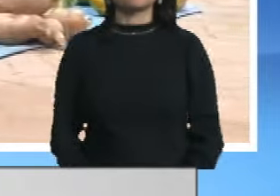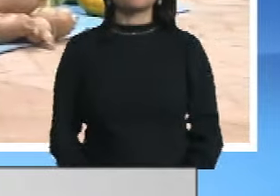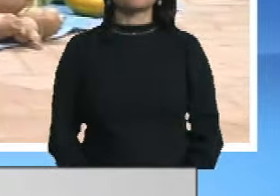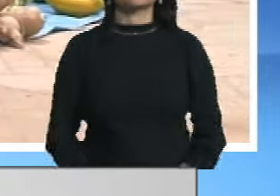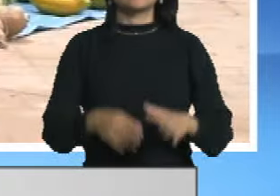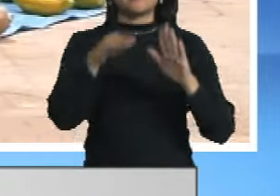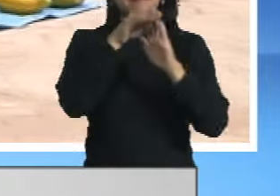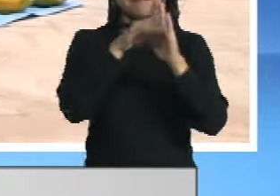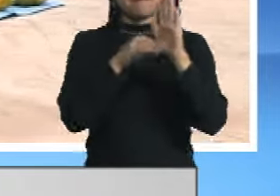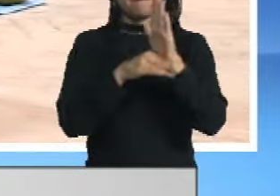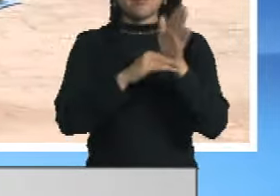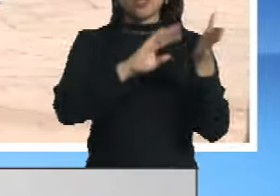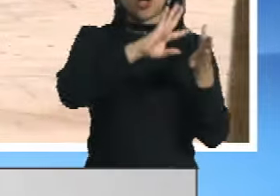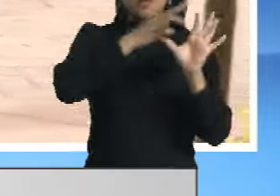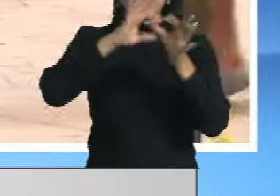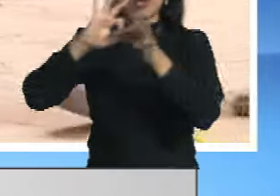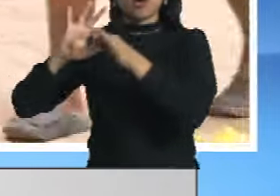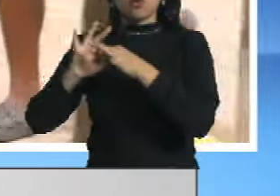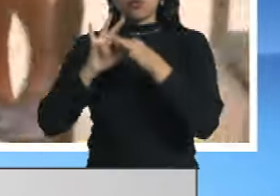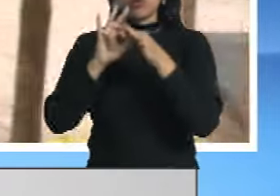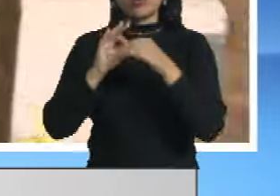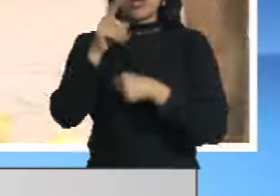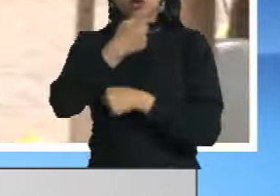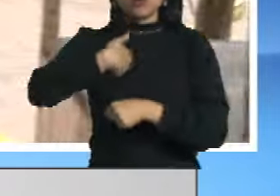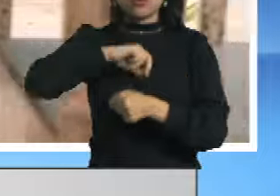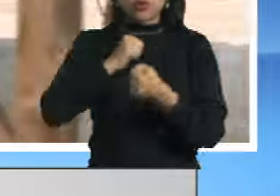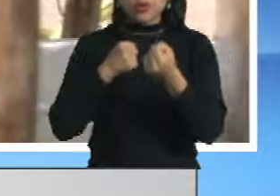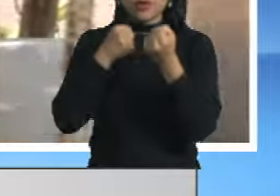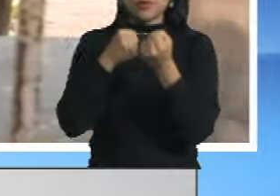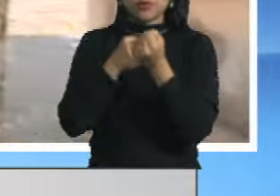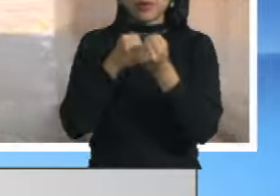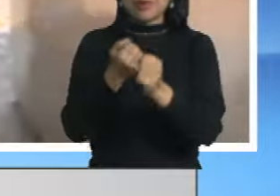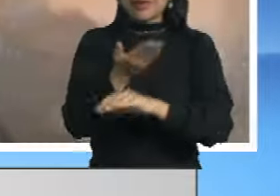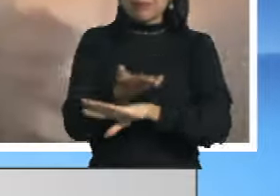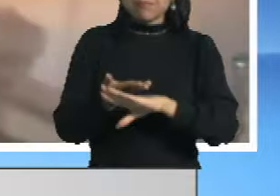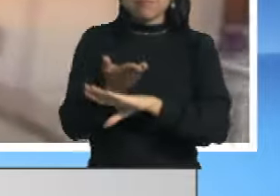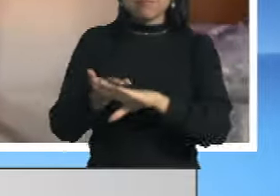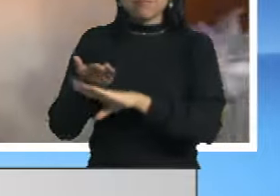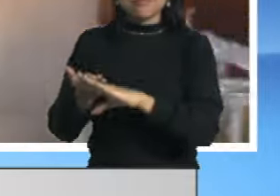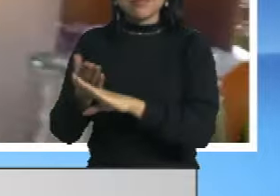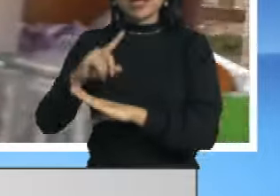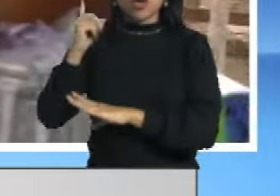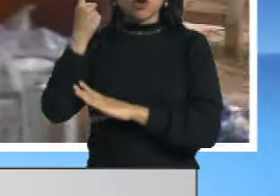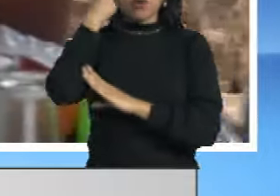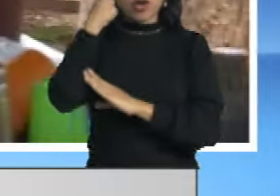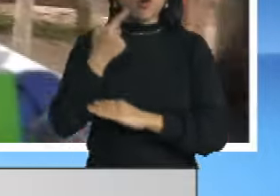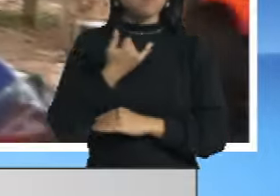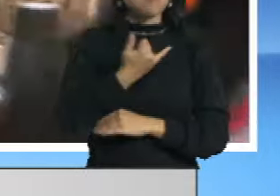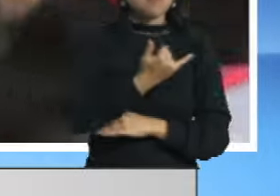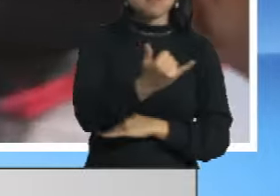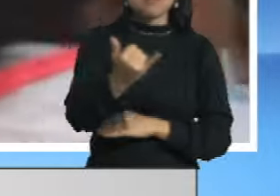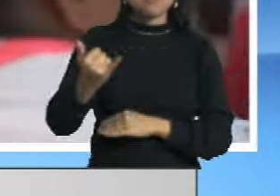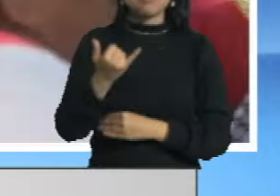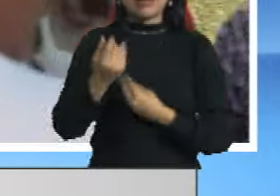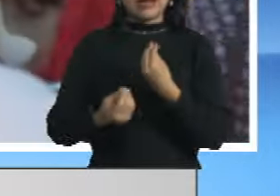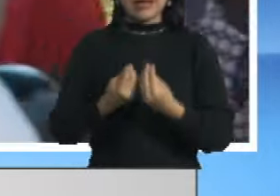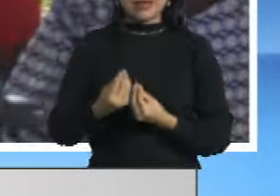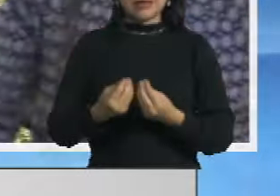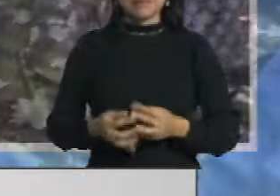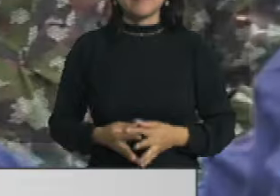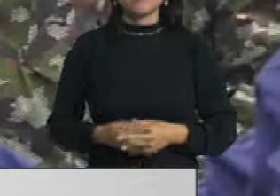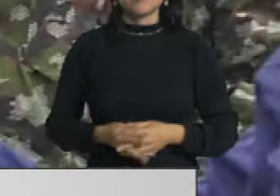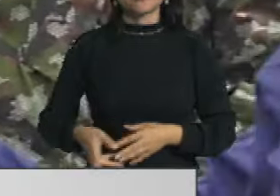conjunta. Nosotros apoyamos las peticiones que hagan los gobiernos locales. Entonces, como decía hace un